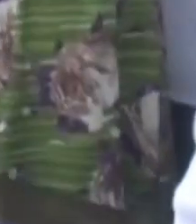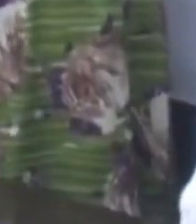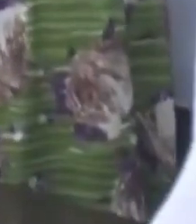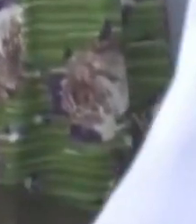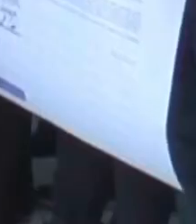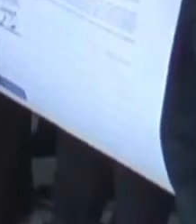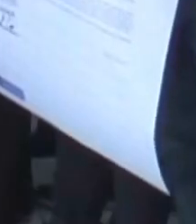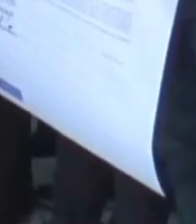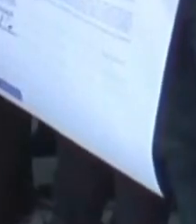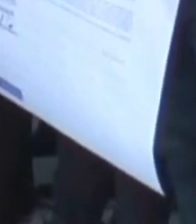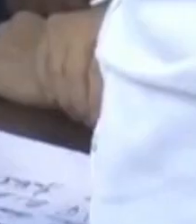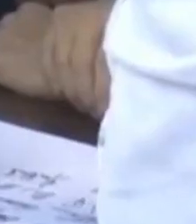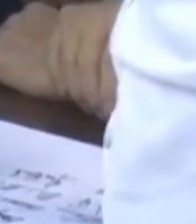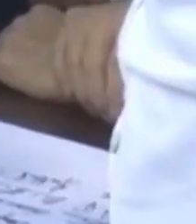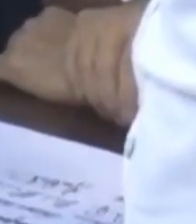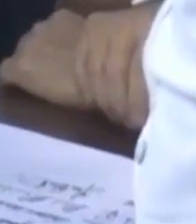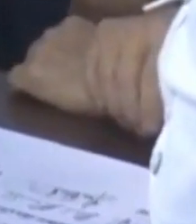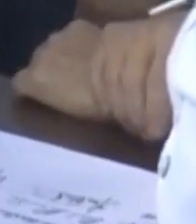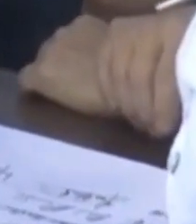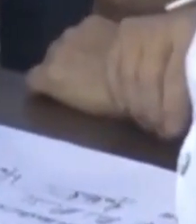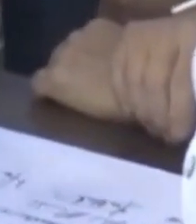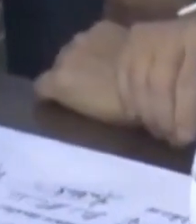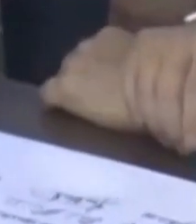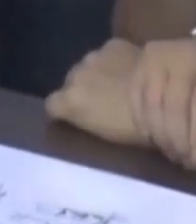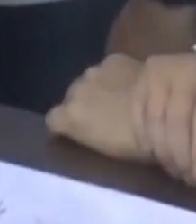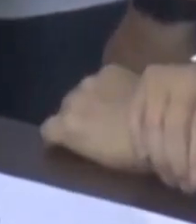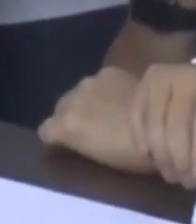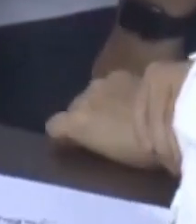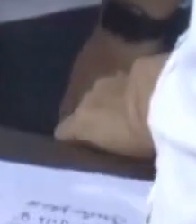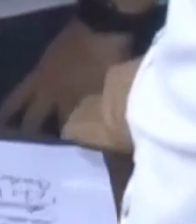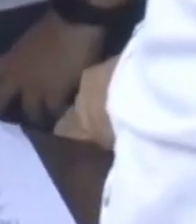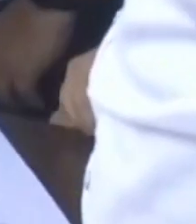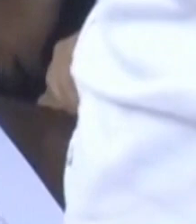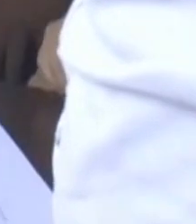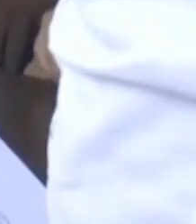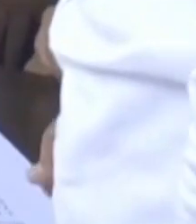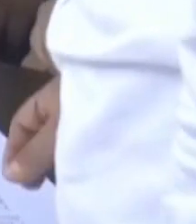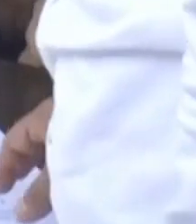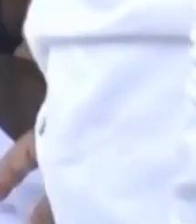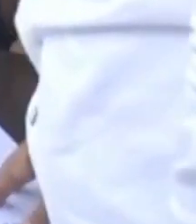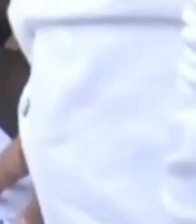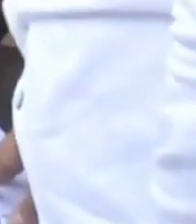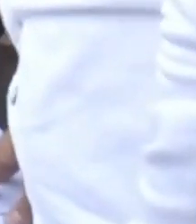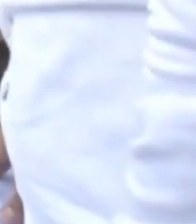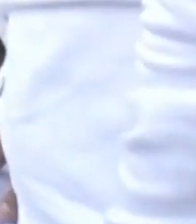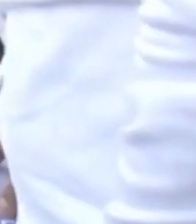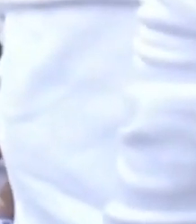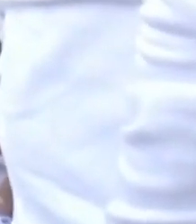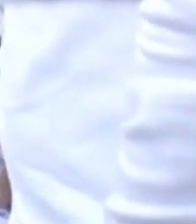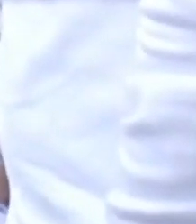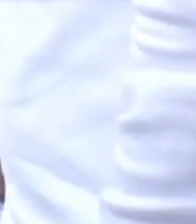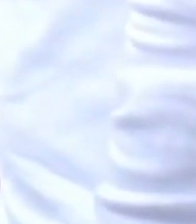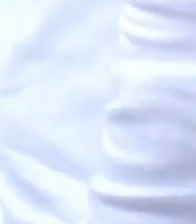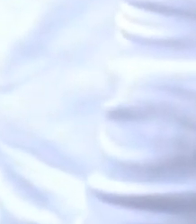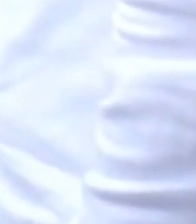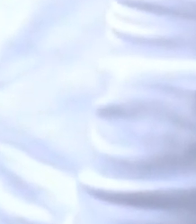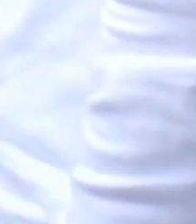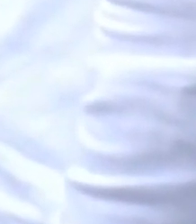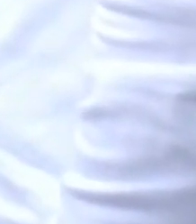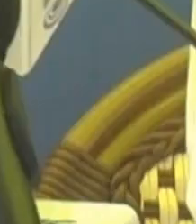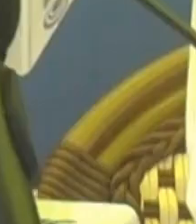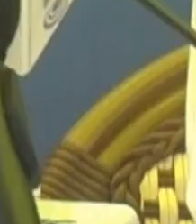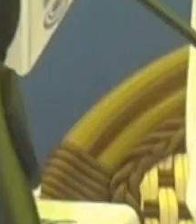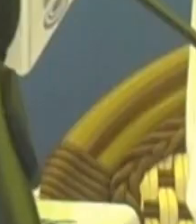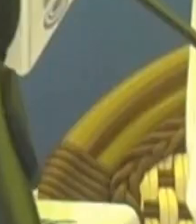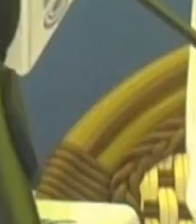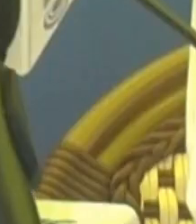la República acordaron desarrollar las acciones necesarias para implementar la política de integridad, transparencia y